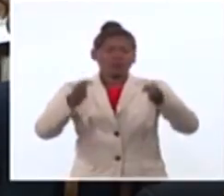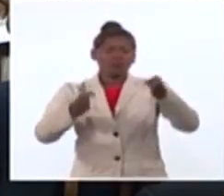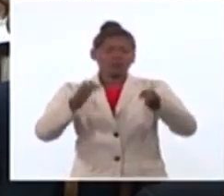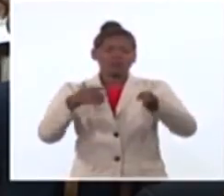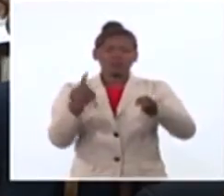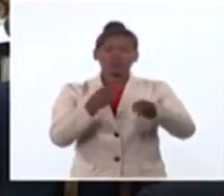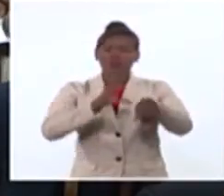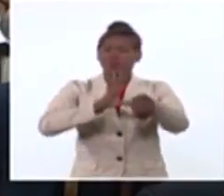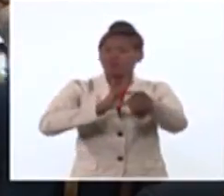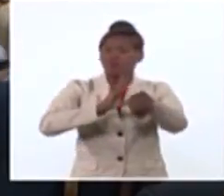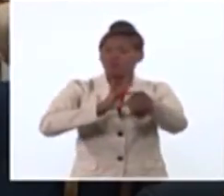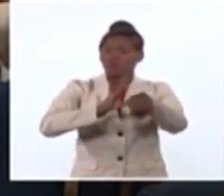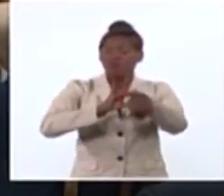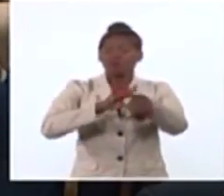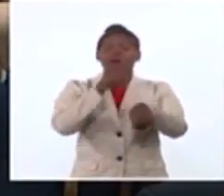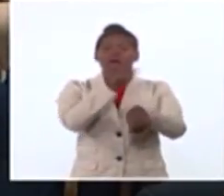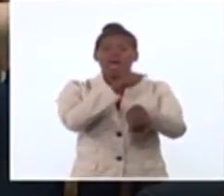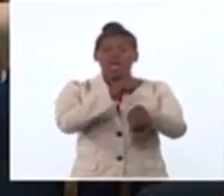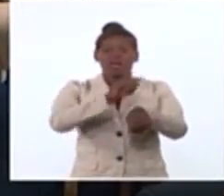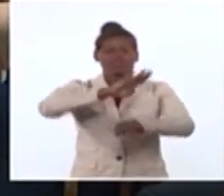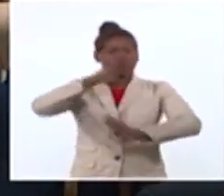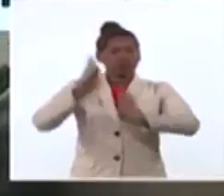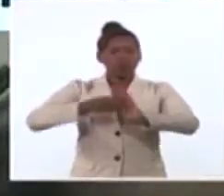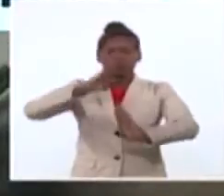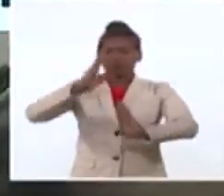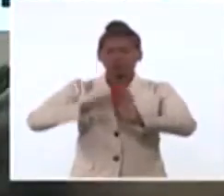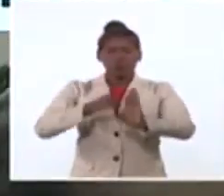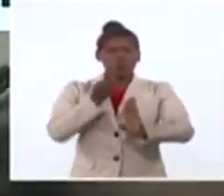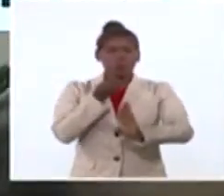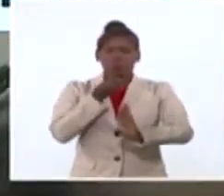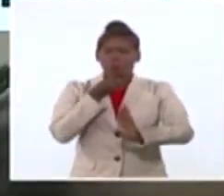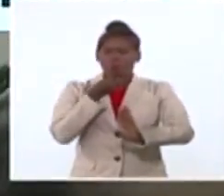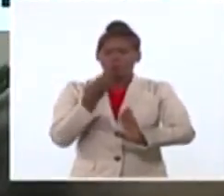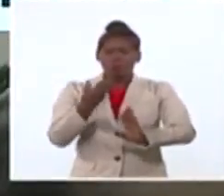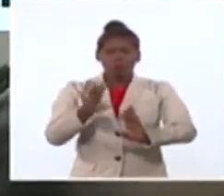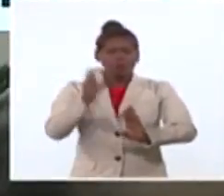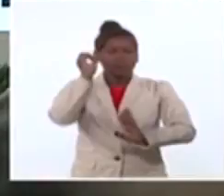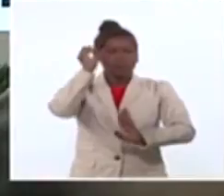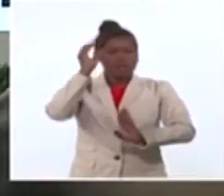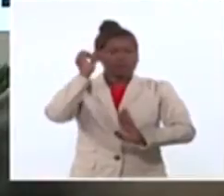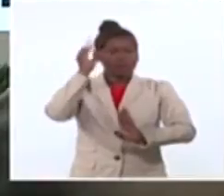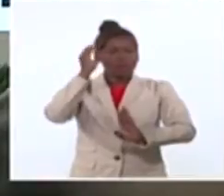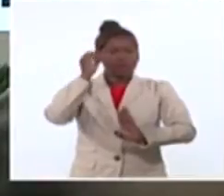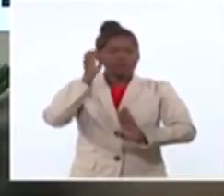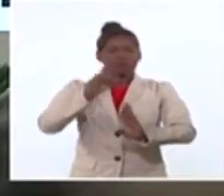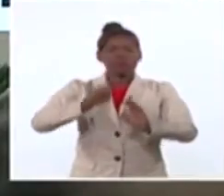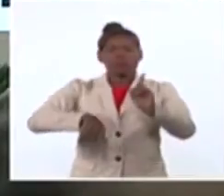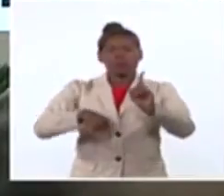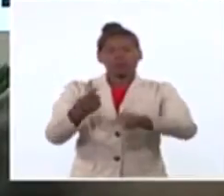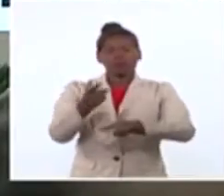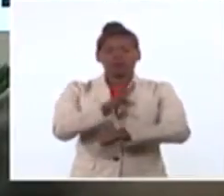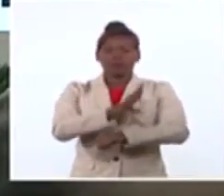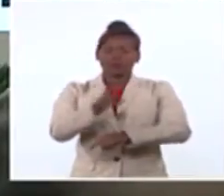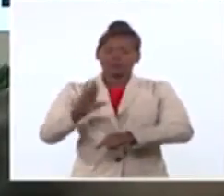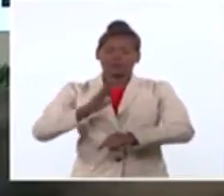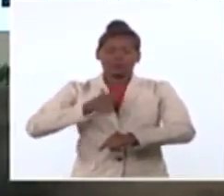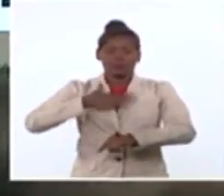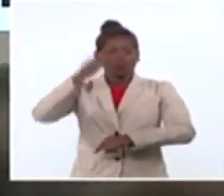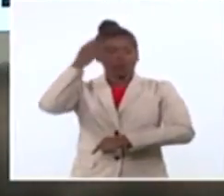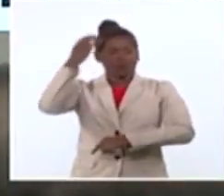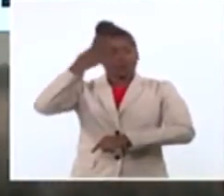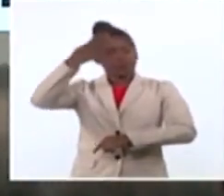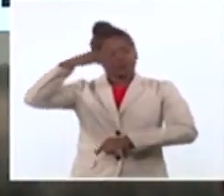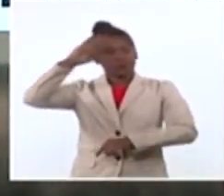virus como aliado y haciendo más genocida y extraterritorial su